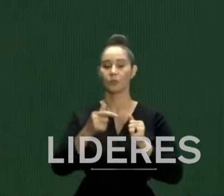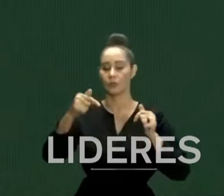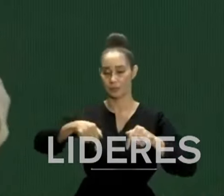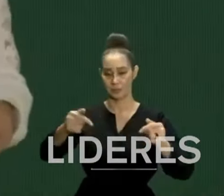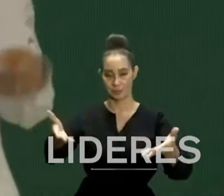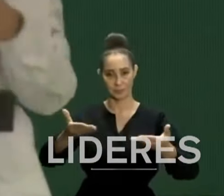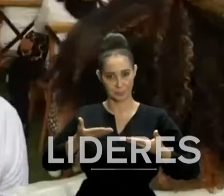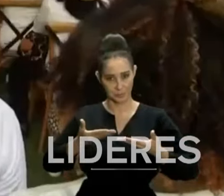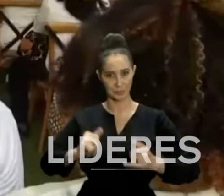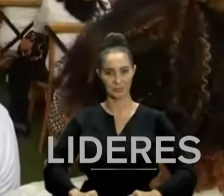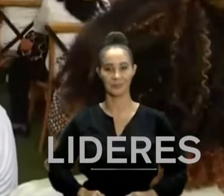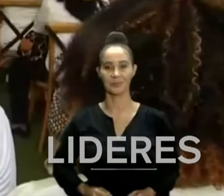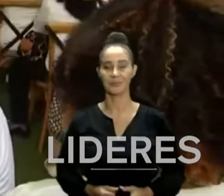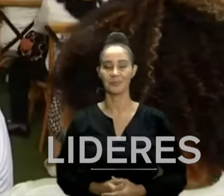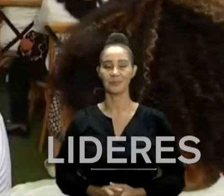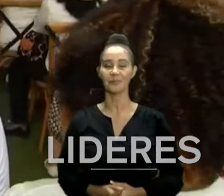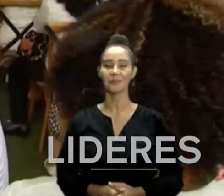aquí.